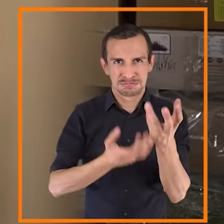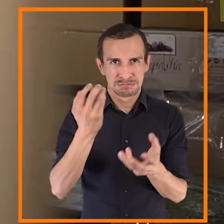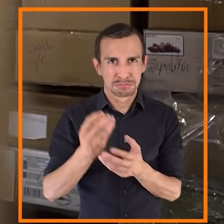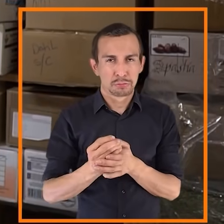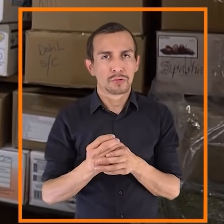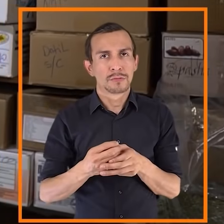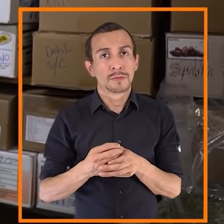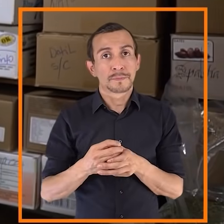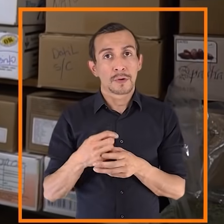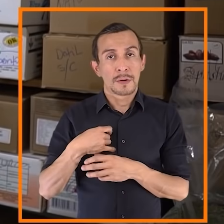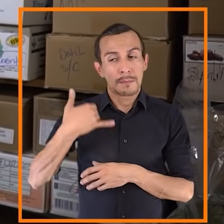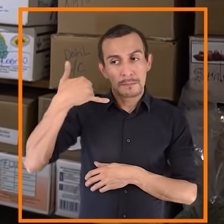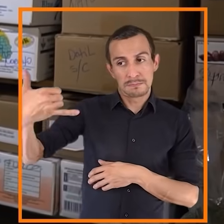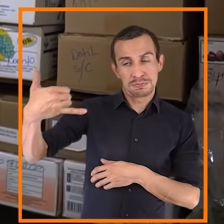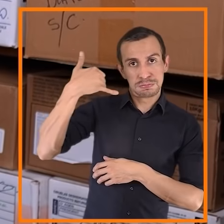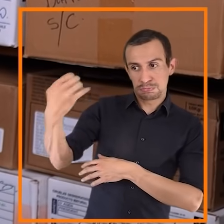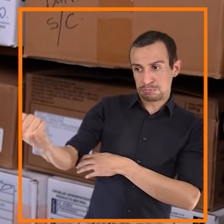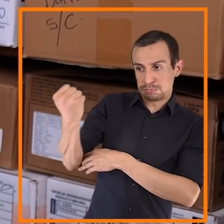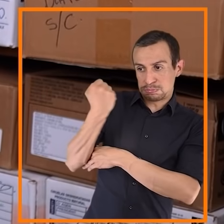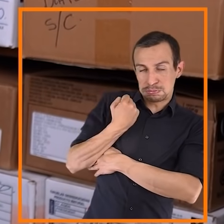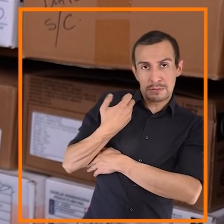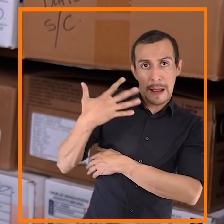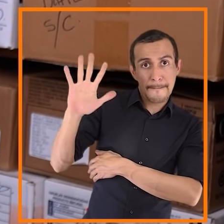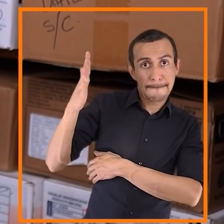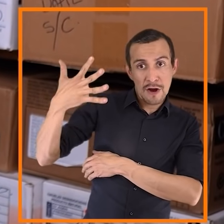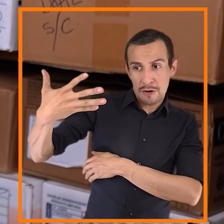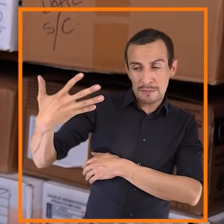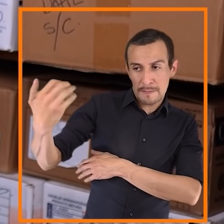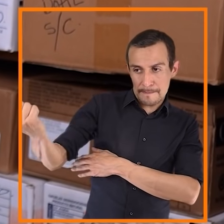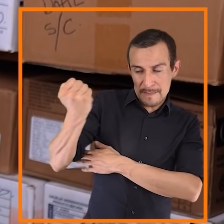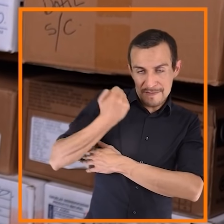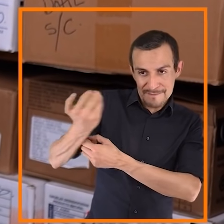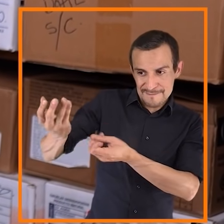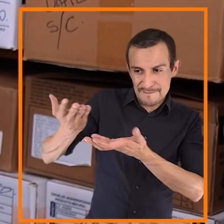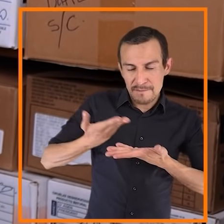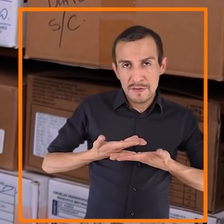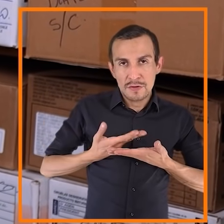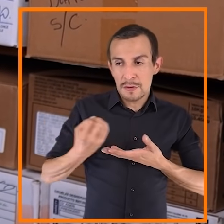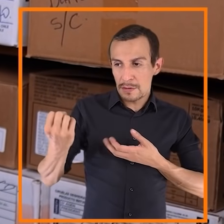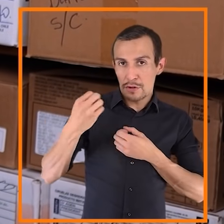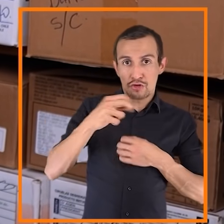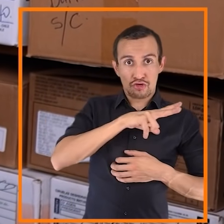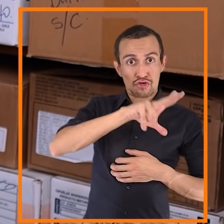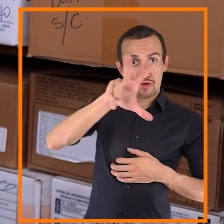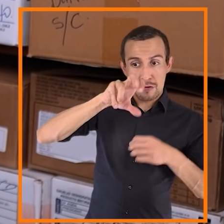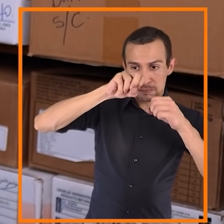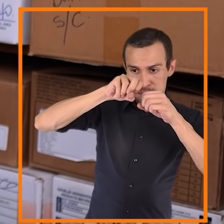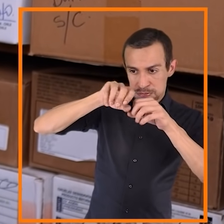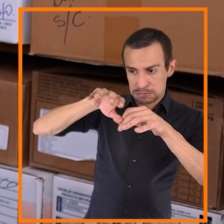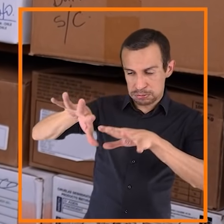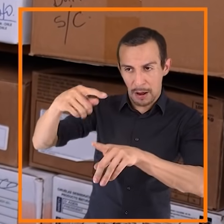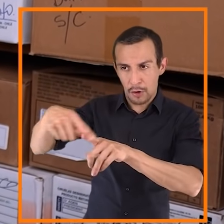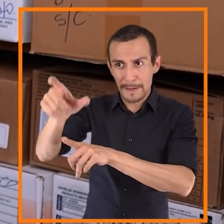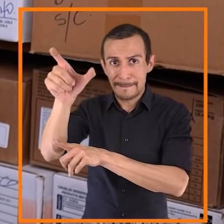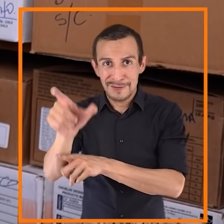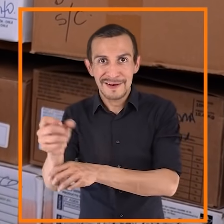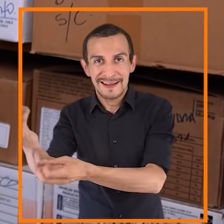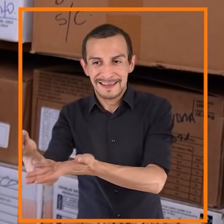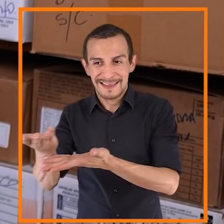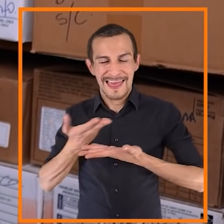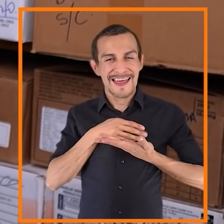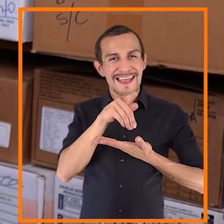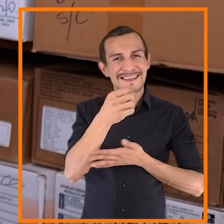Y recibo un llamado, una mano generosa que te dije yo. Dios iluminó a otras personas que